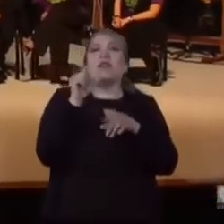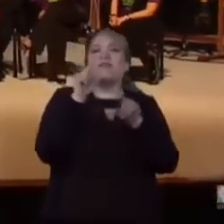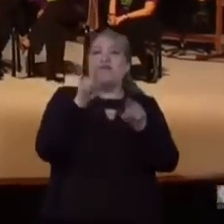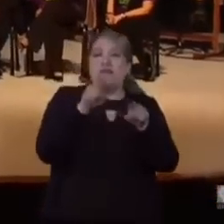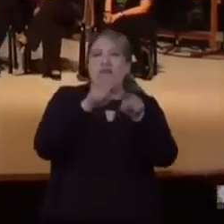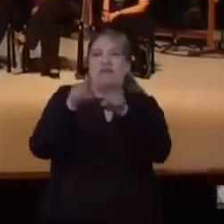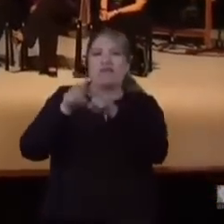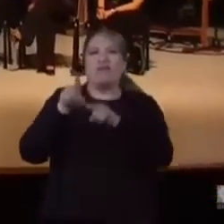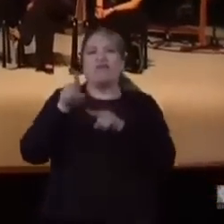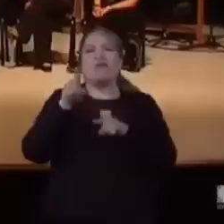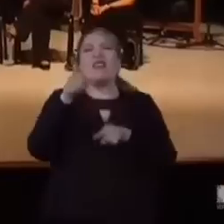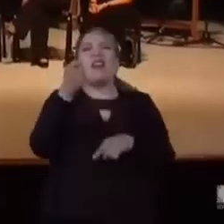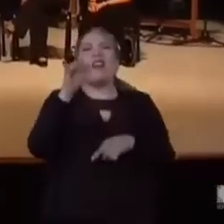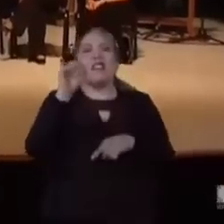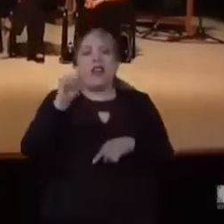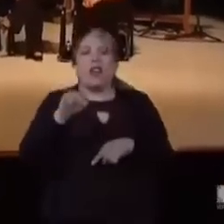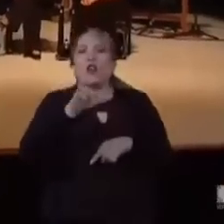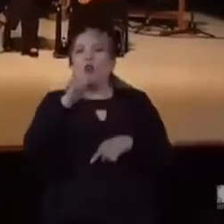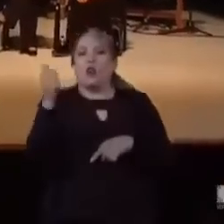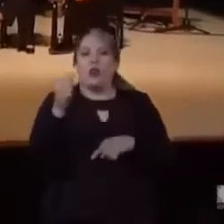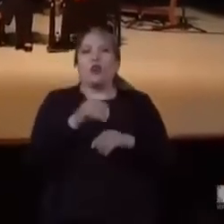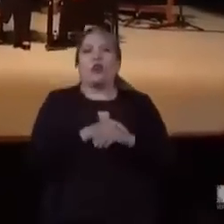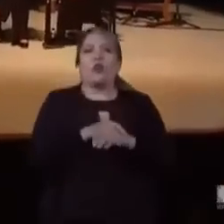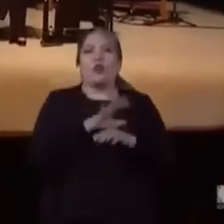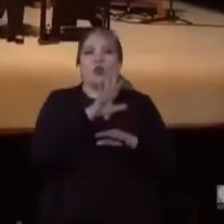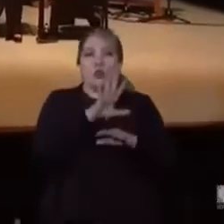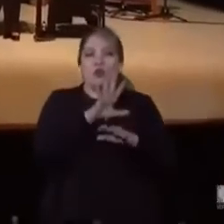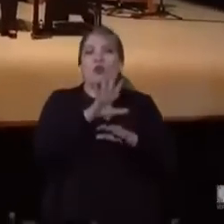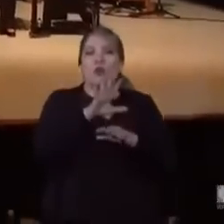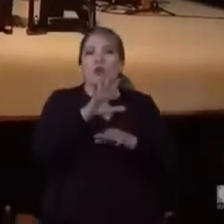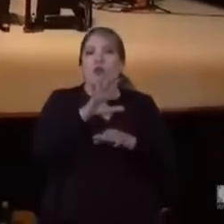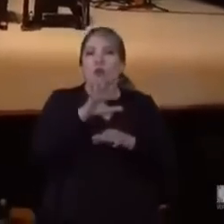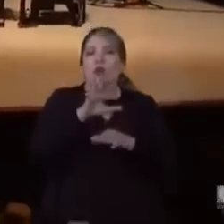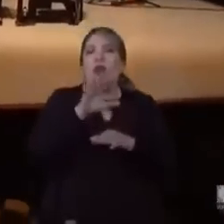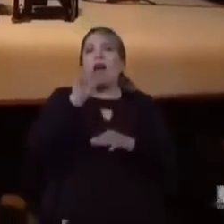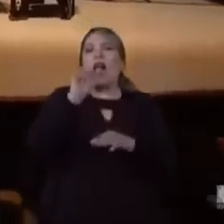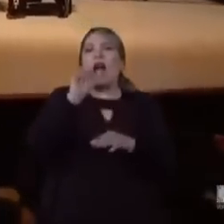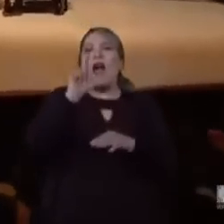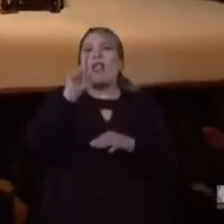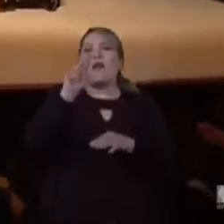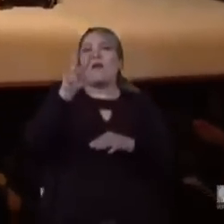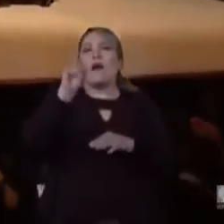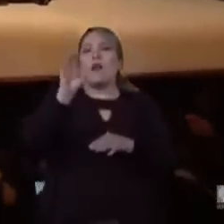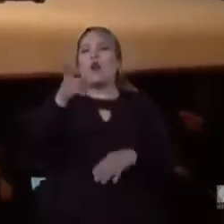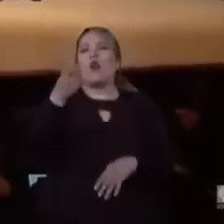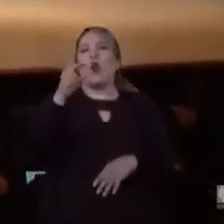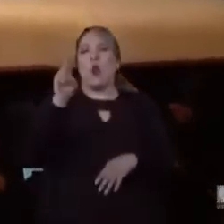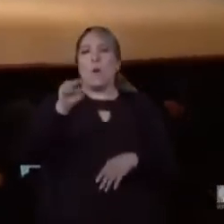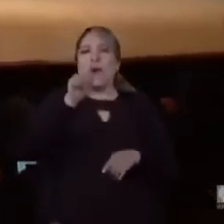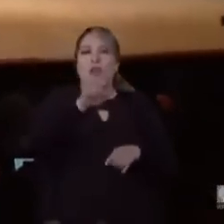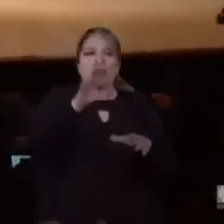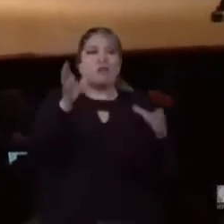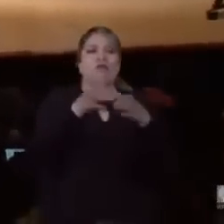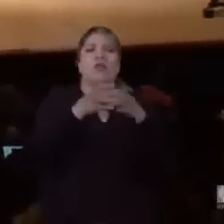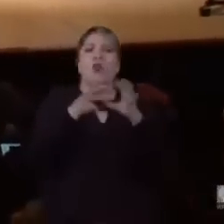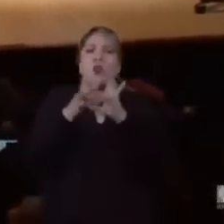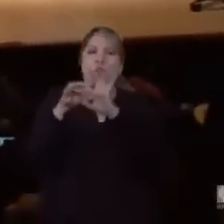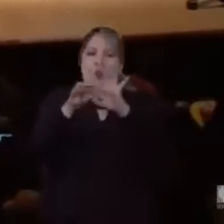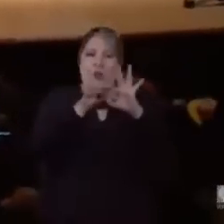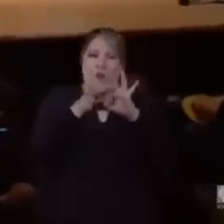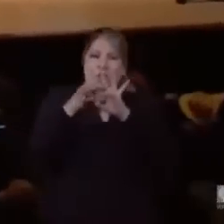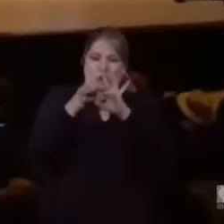su esperanza, Álvaro Gómez y su acuerdo nacional, la multitud del genocidio de la Unión